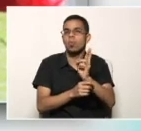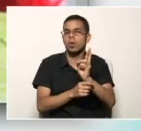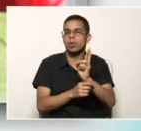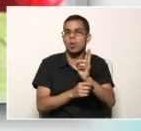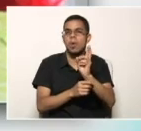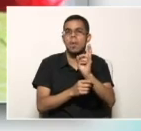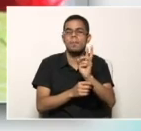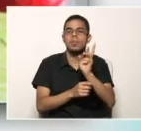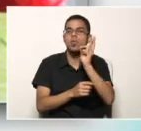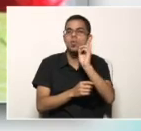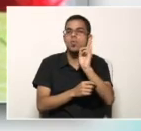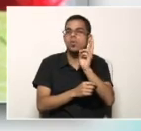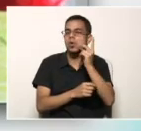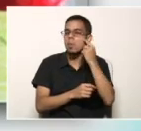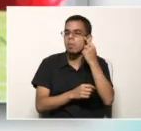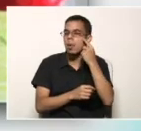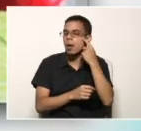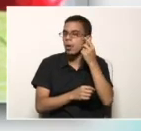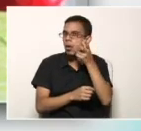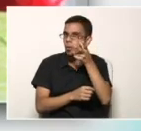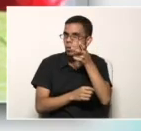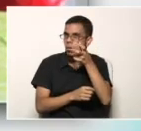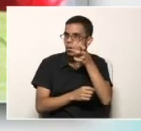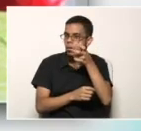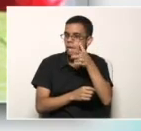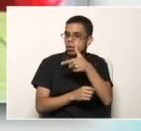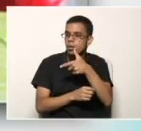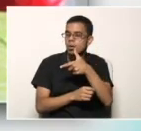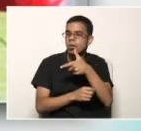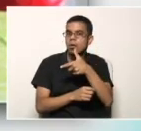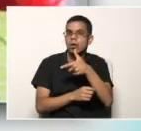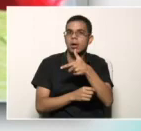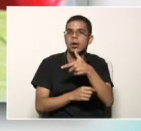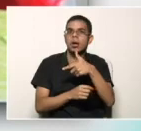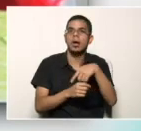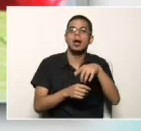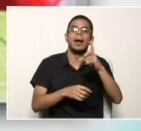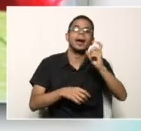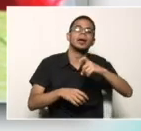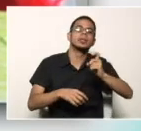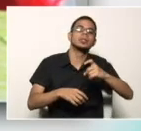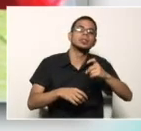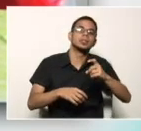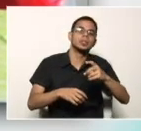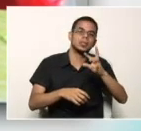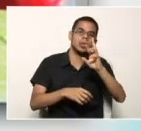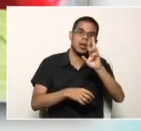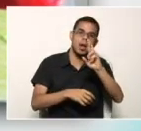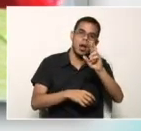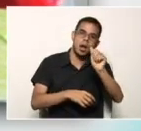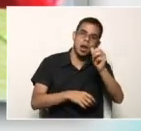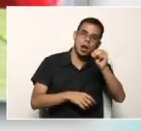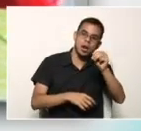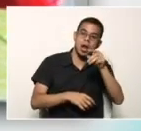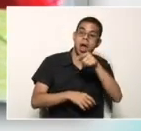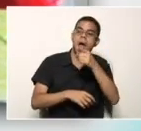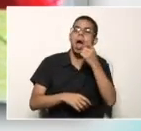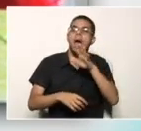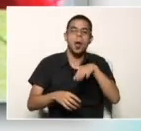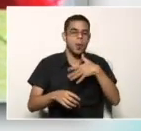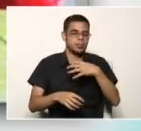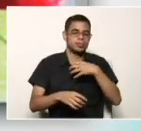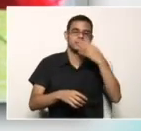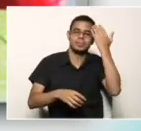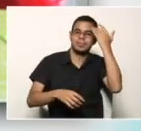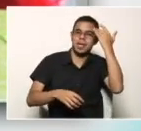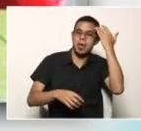ti. Eso indica que le hace falta la memoria a la tarjeta madre, ¿bien? Entonces, ahí podemos diagnosticar si la